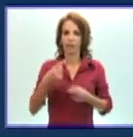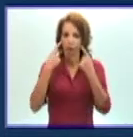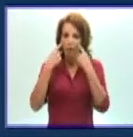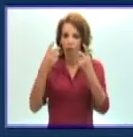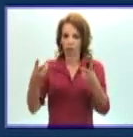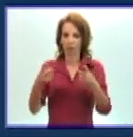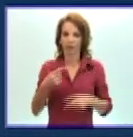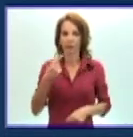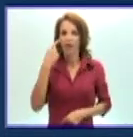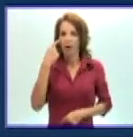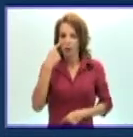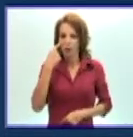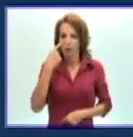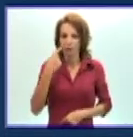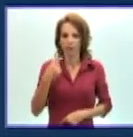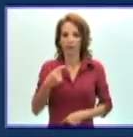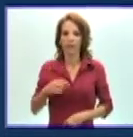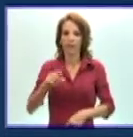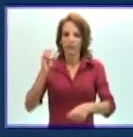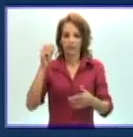Observar si cuando yo acciono el botón,